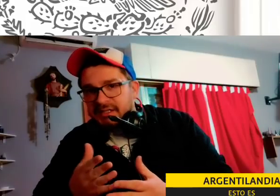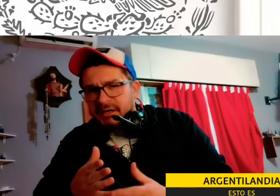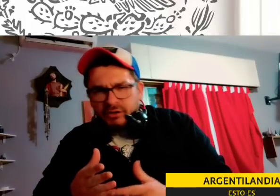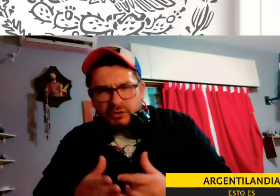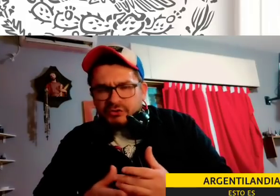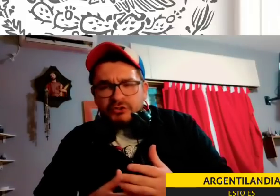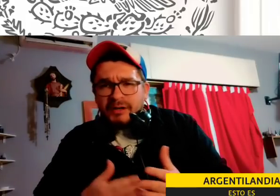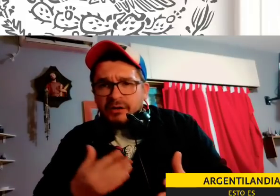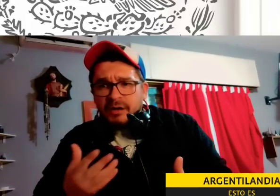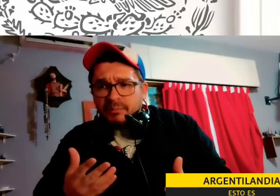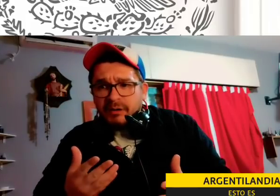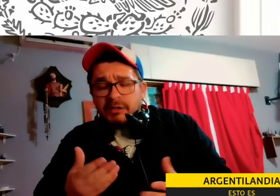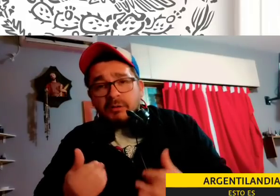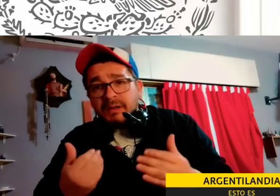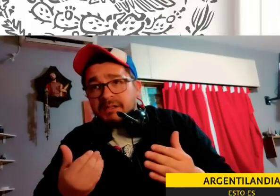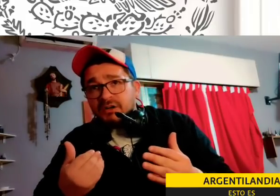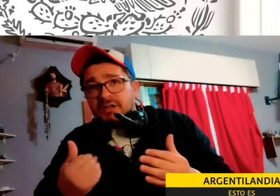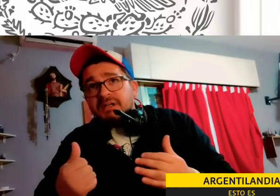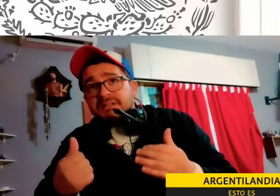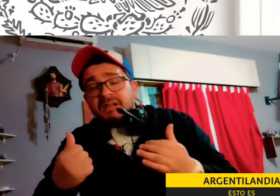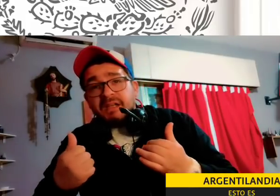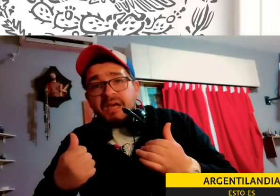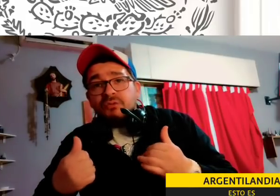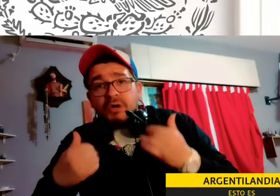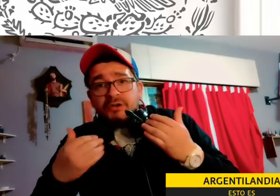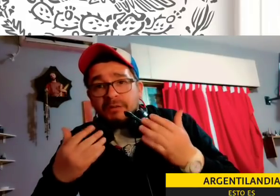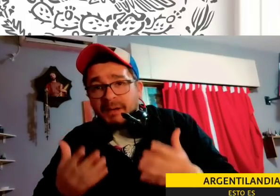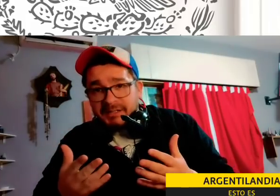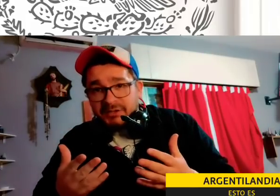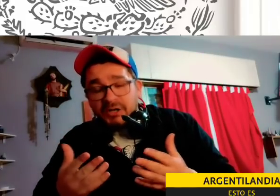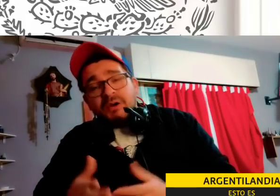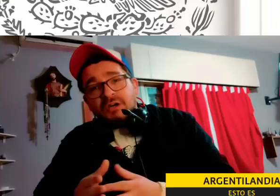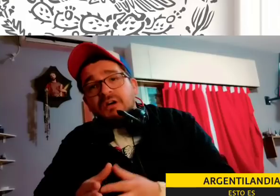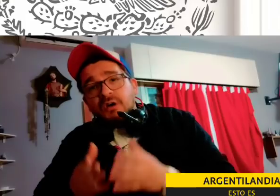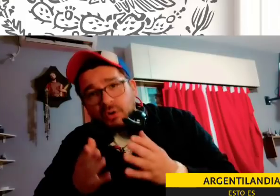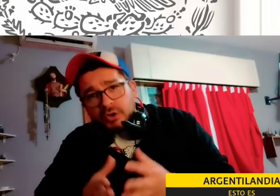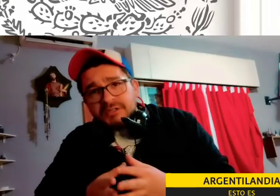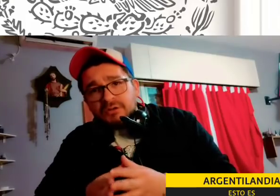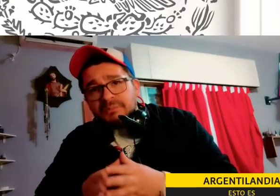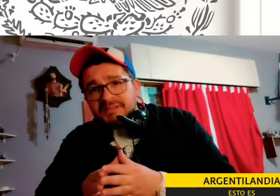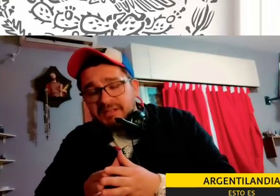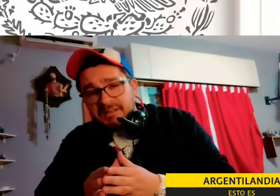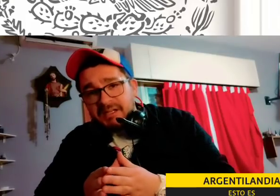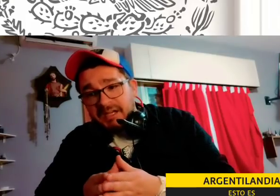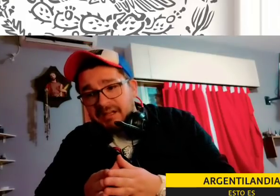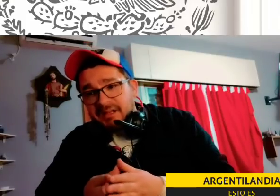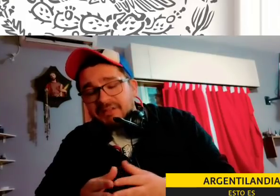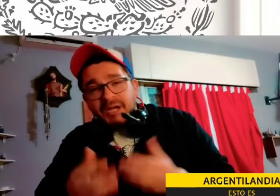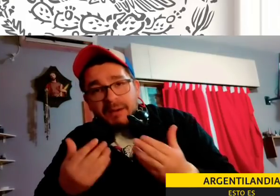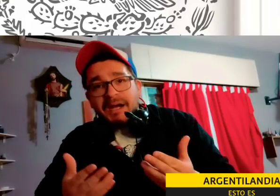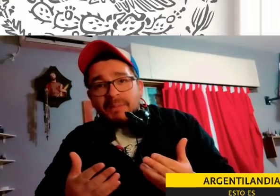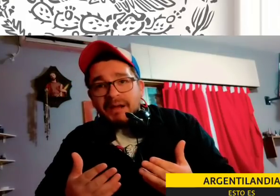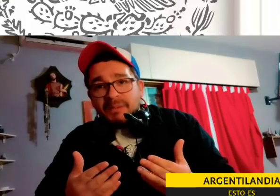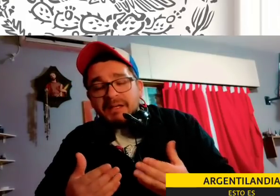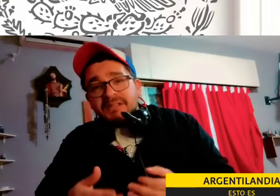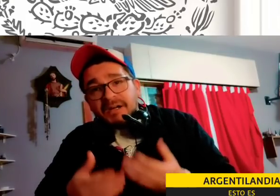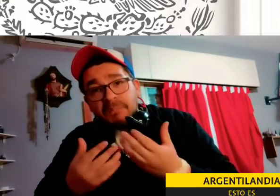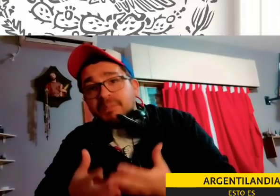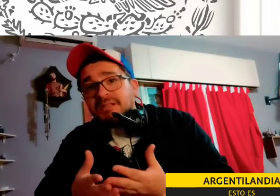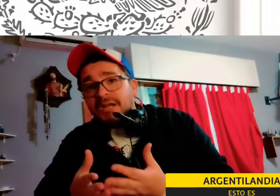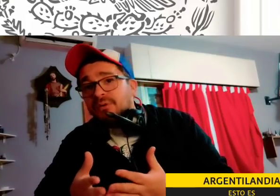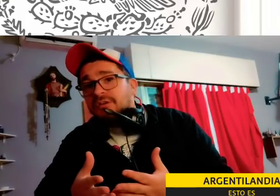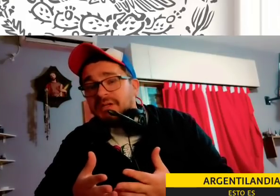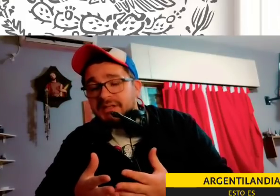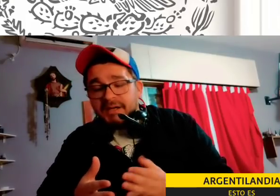hacían lo que querían, no consultaban con el pueblo, como les digo, se creían dueños del país, ¿no? Bueno, hoy tienen un presidente que trabaja para el